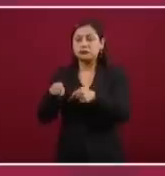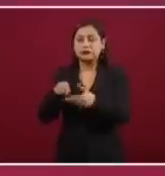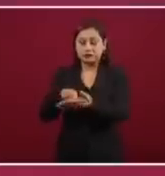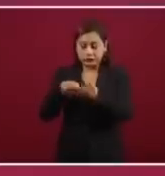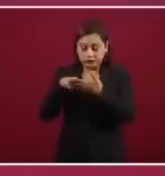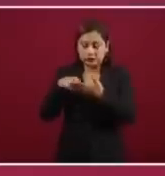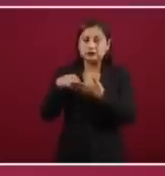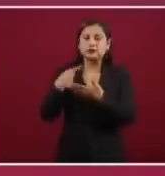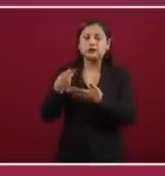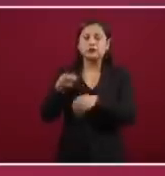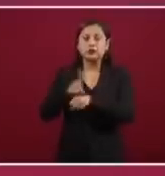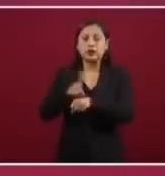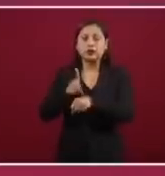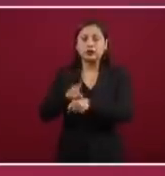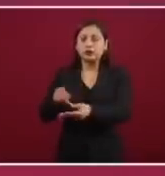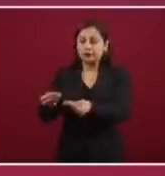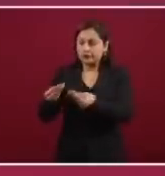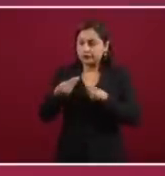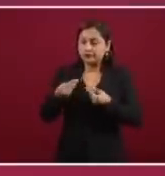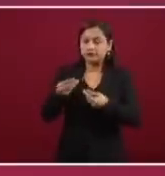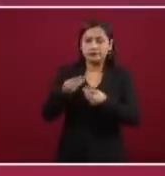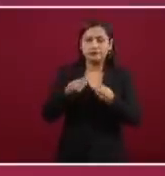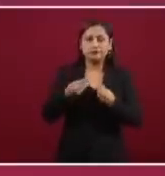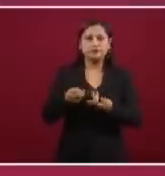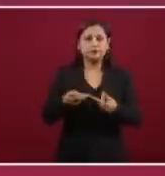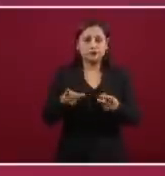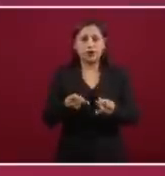y el número de robos. Es a lo que